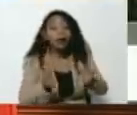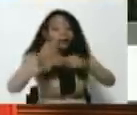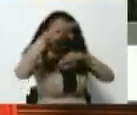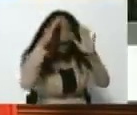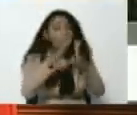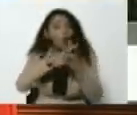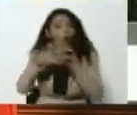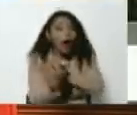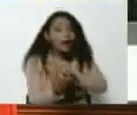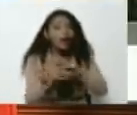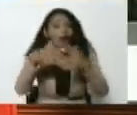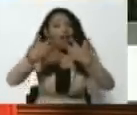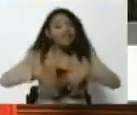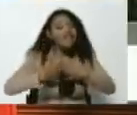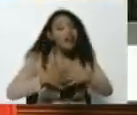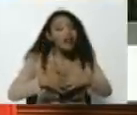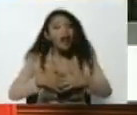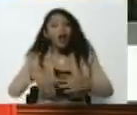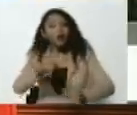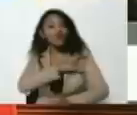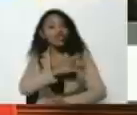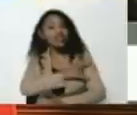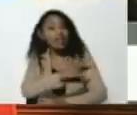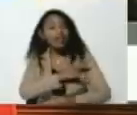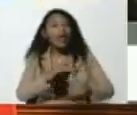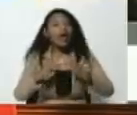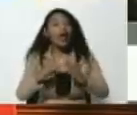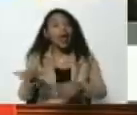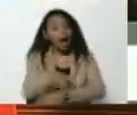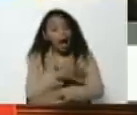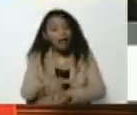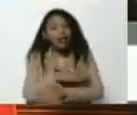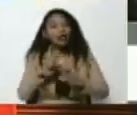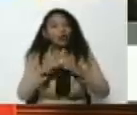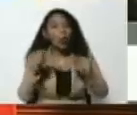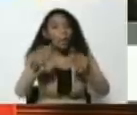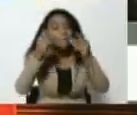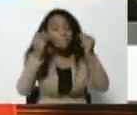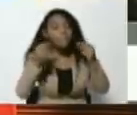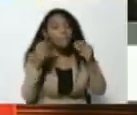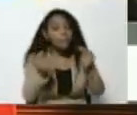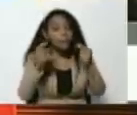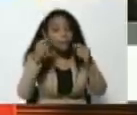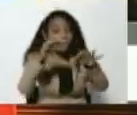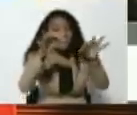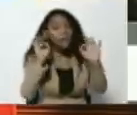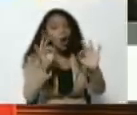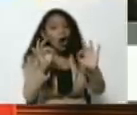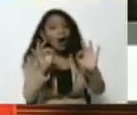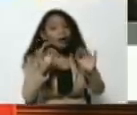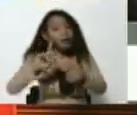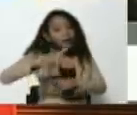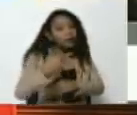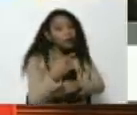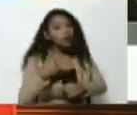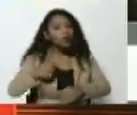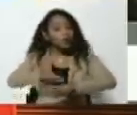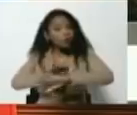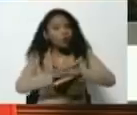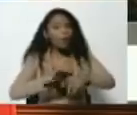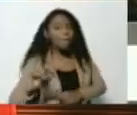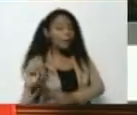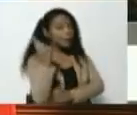barrios, en las fábricas, en las universidades, en las calles. Mosca, pues, con el divisionismo. Lo alerto por primera